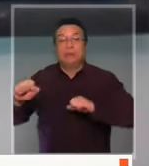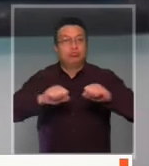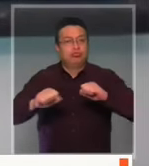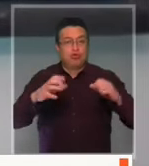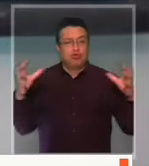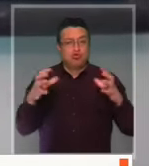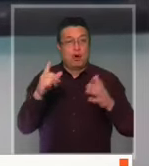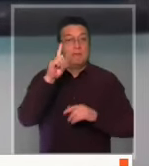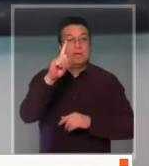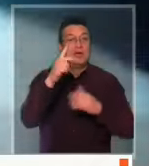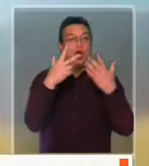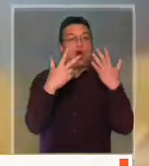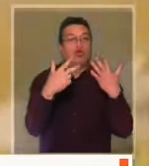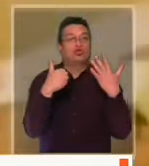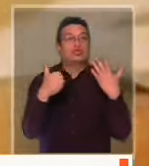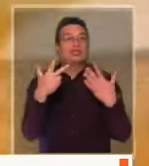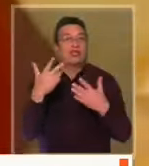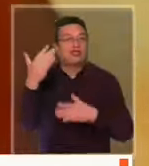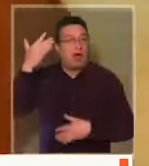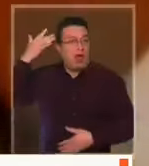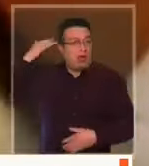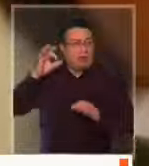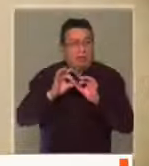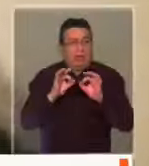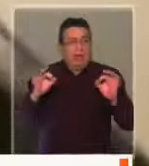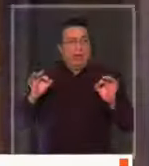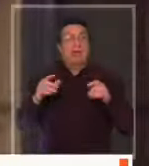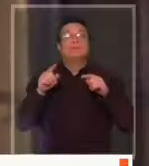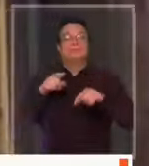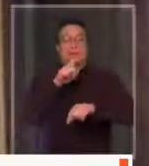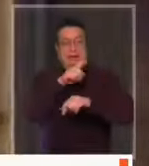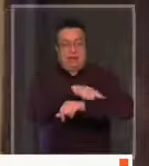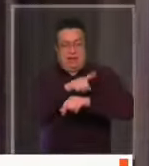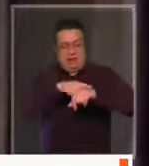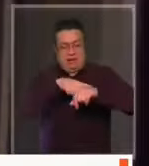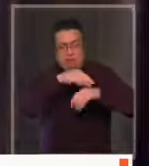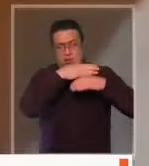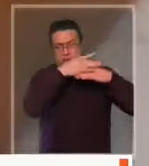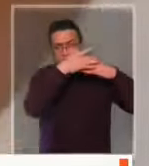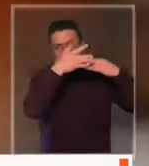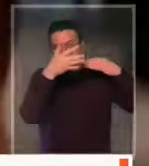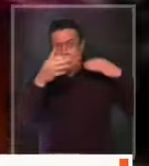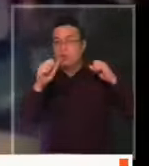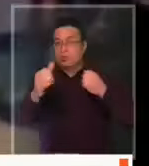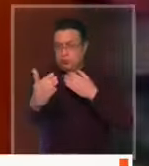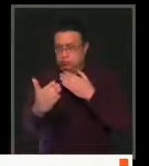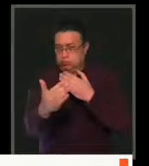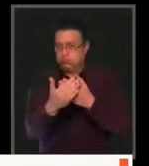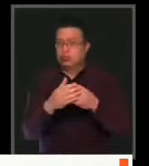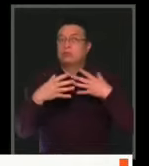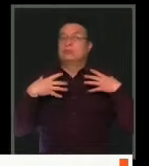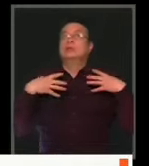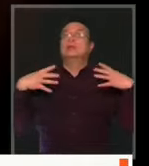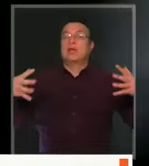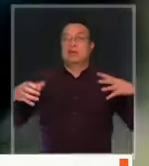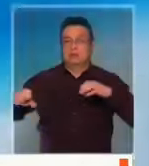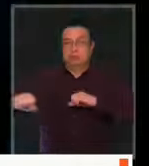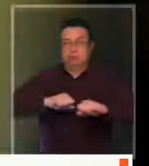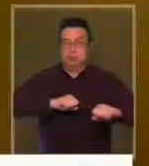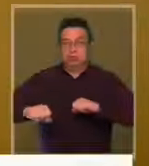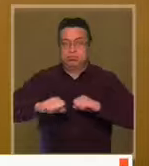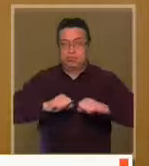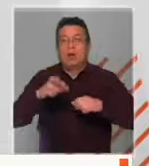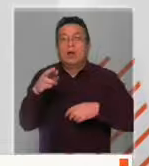desde 1868. Debido al tiempo que ha pasado, es que se podría proyectar un nuevo evento de gran magnitud. Este